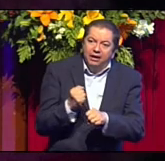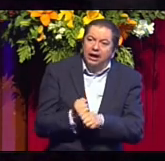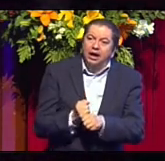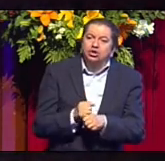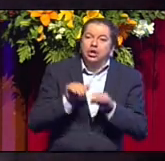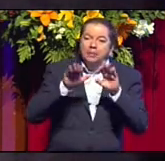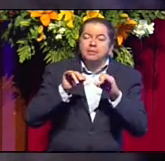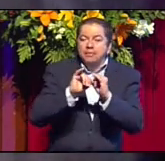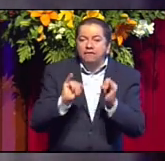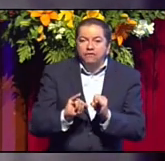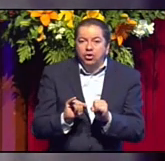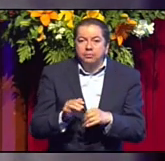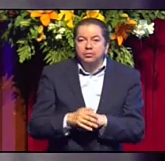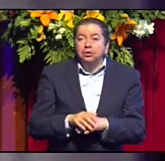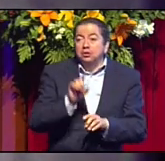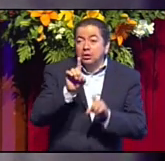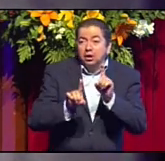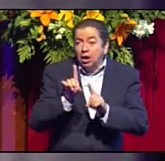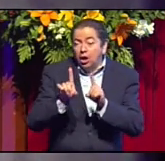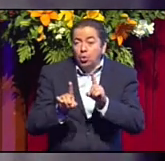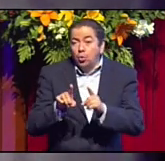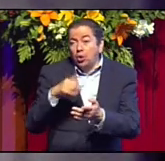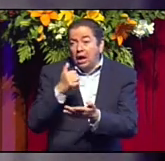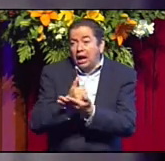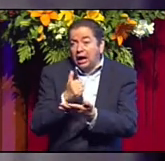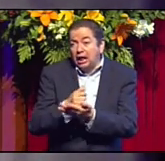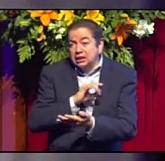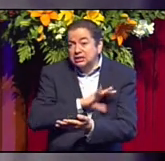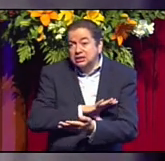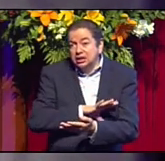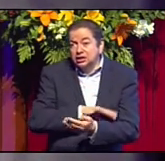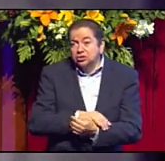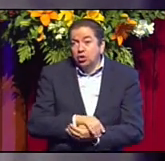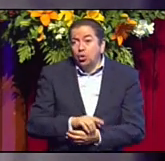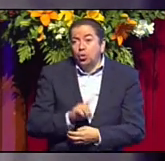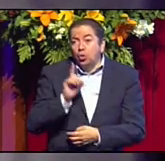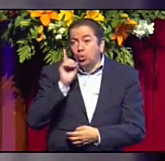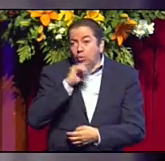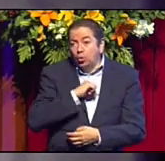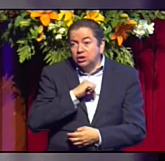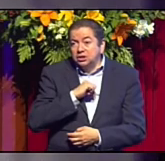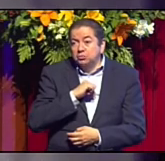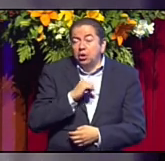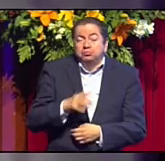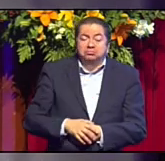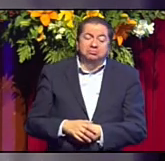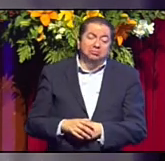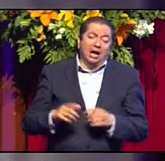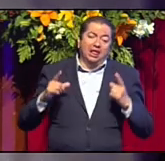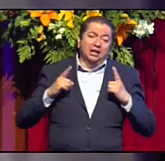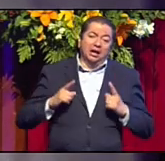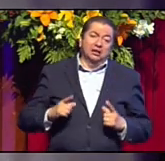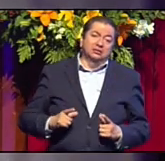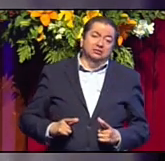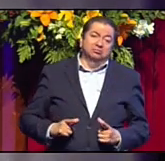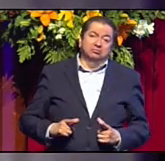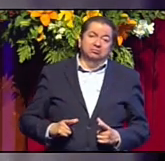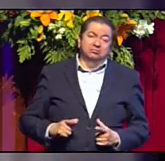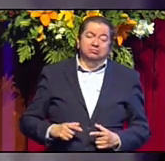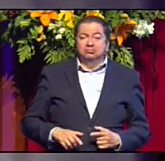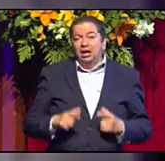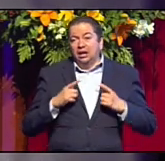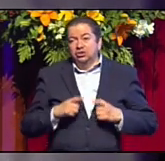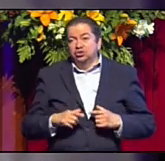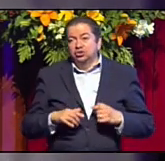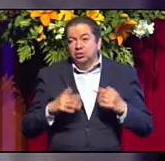día. A lo mejor para algunos alcaldes en Chile, el último mandato es para vacacionar, para descansar,